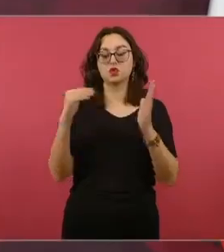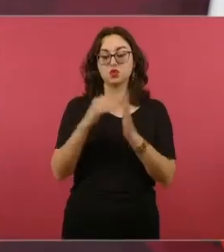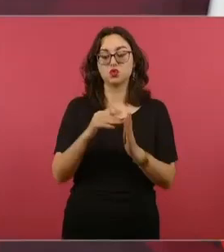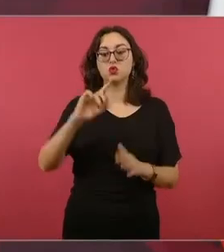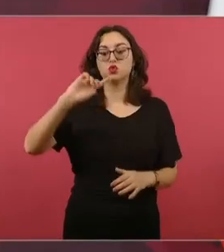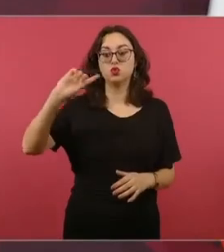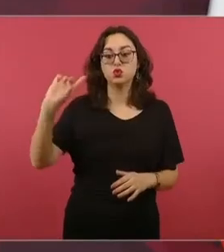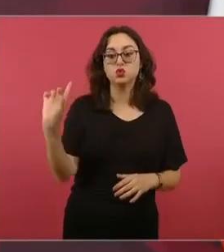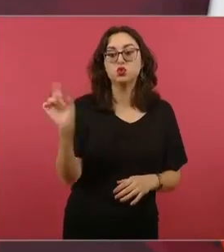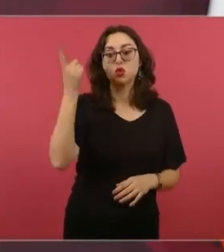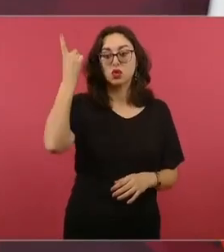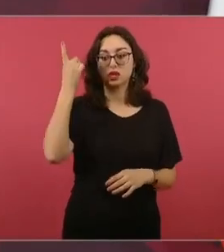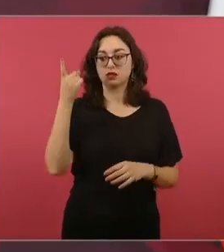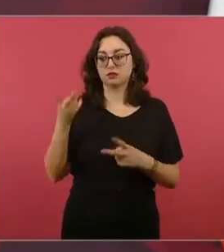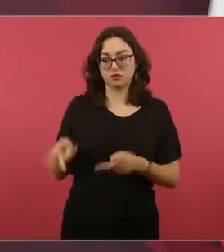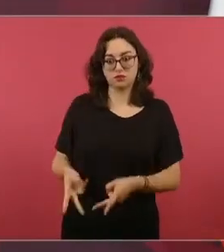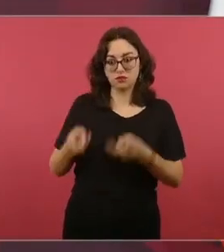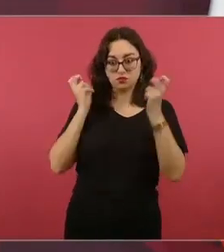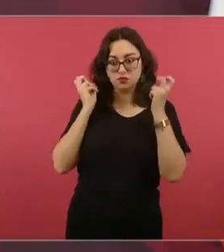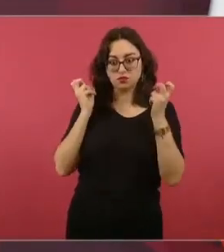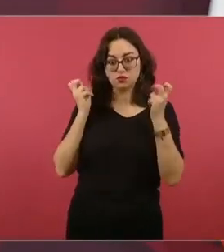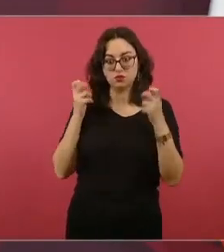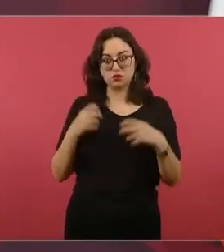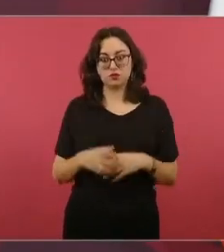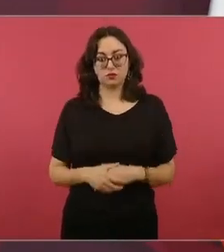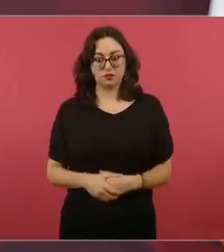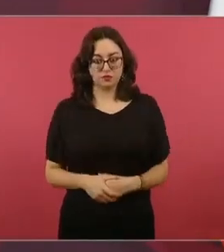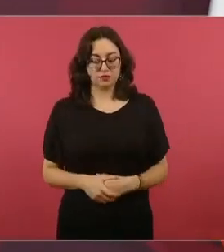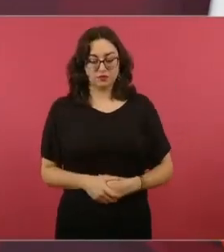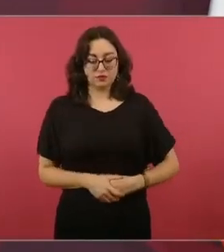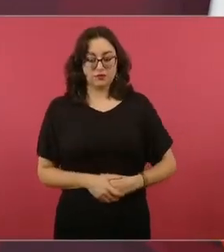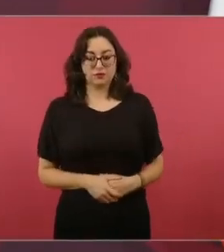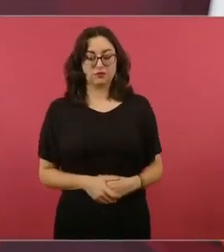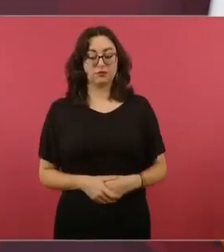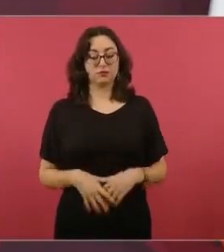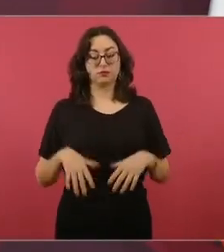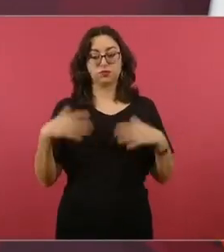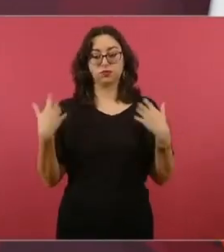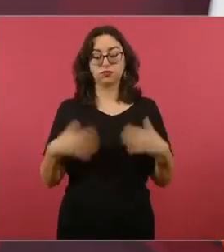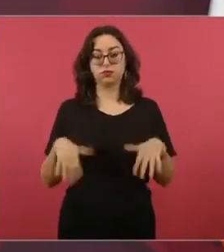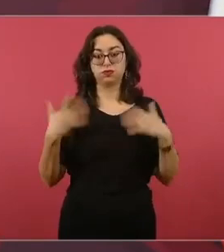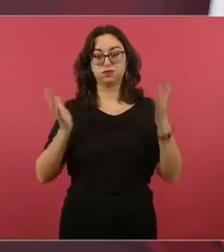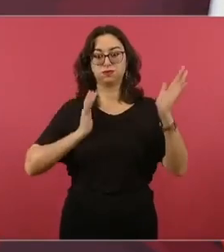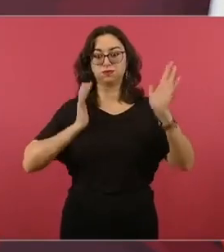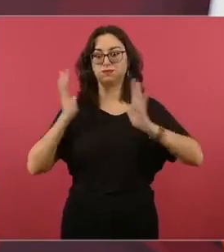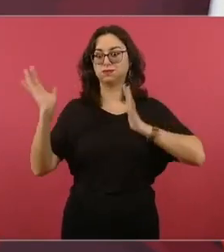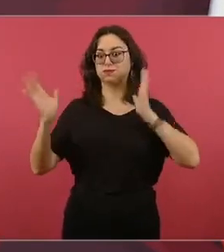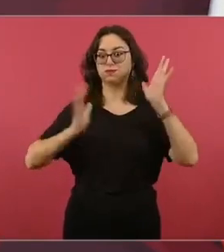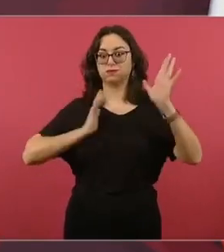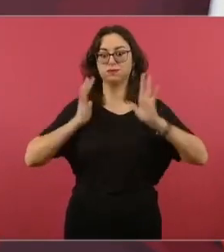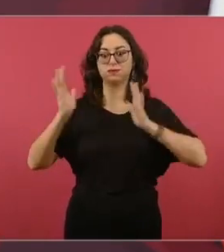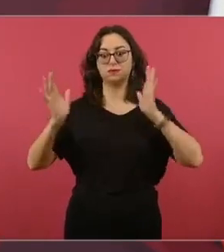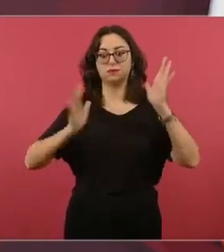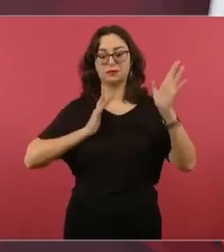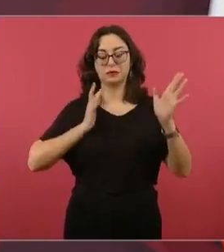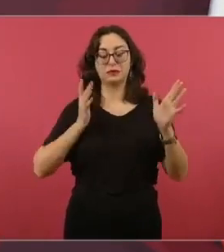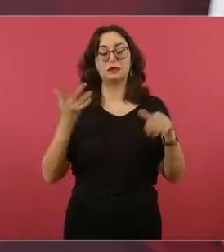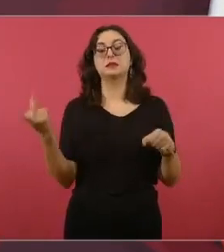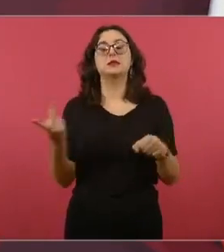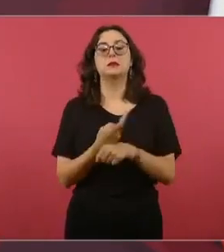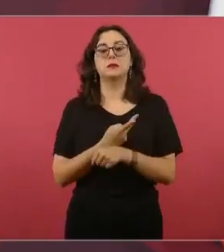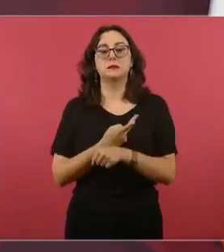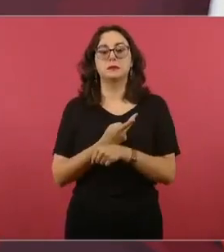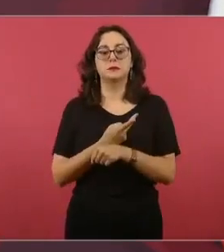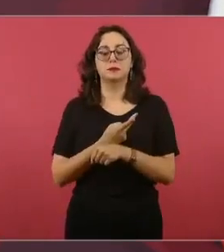entonces. Fue un escándalo. Bueno, causó hasta la